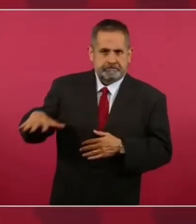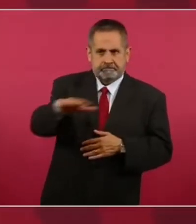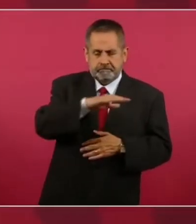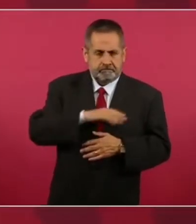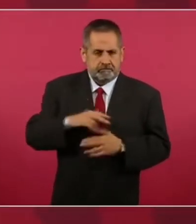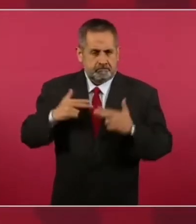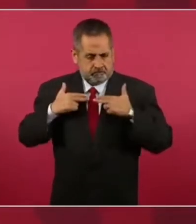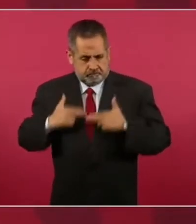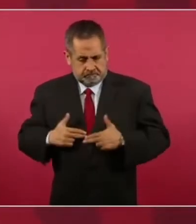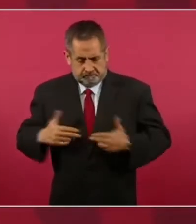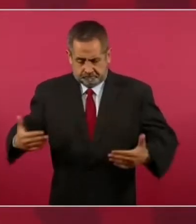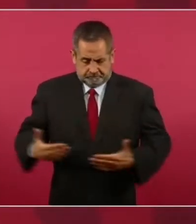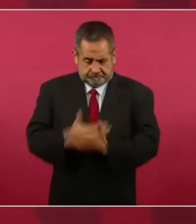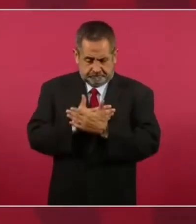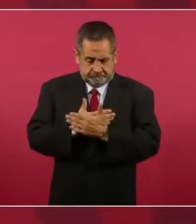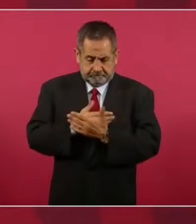no es malo